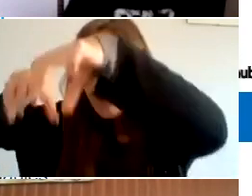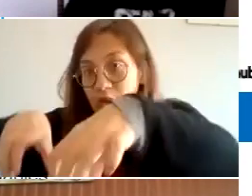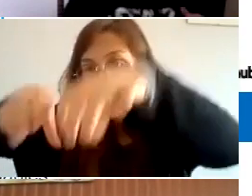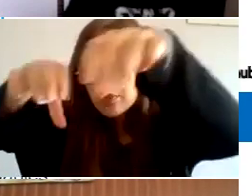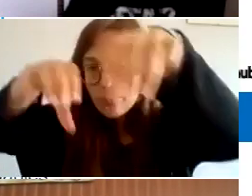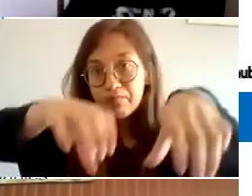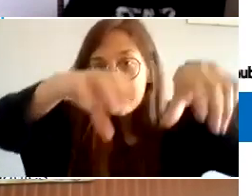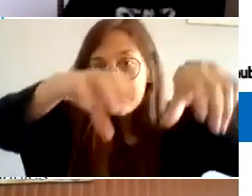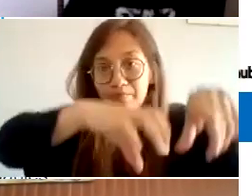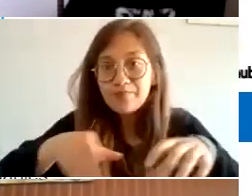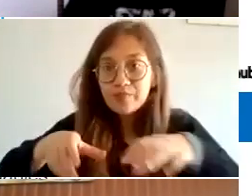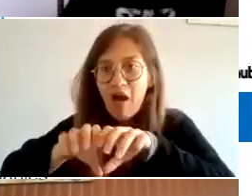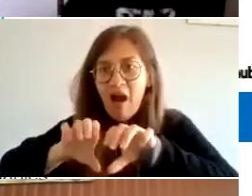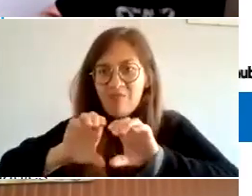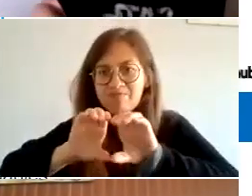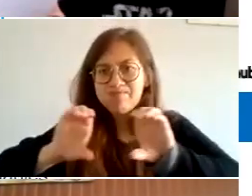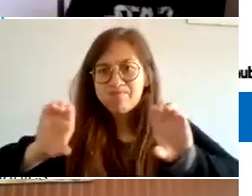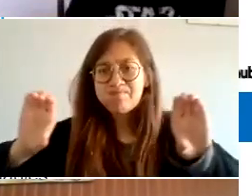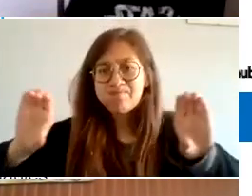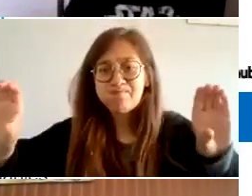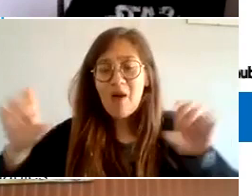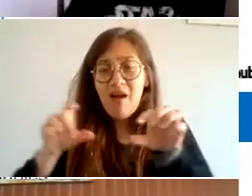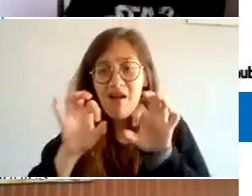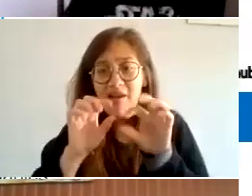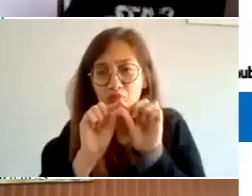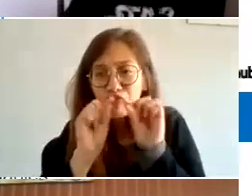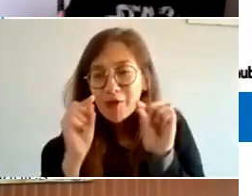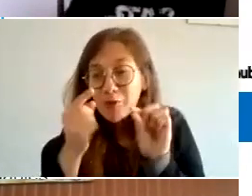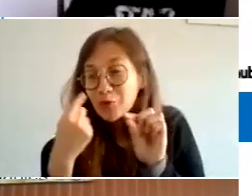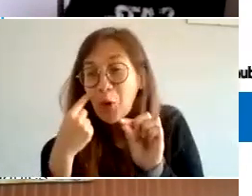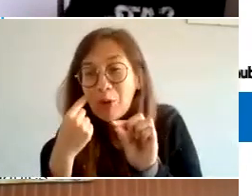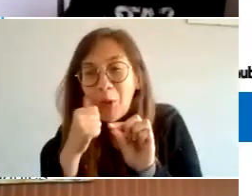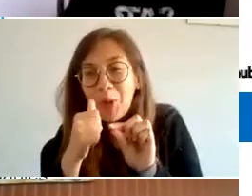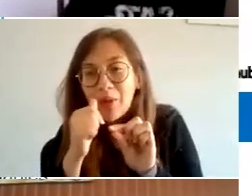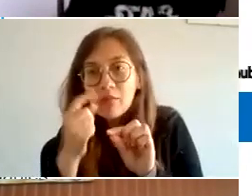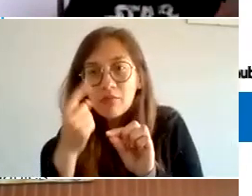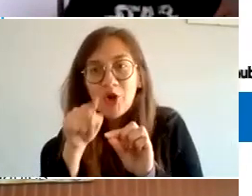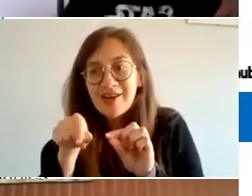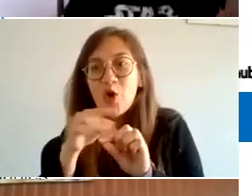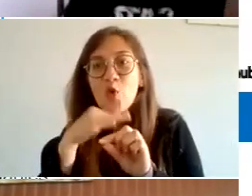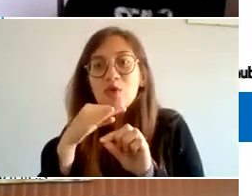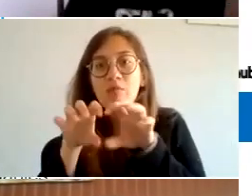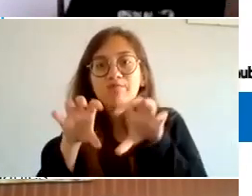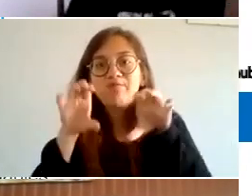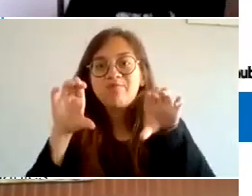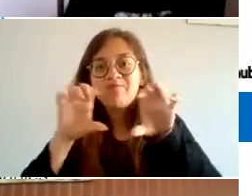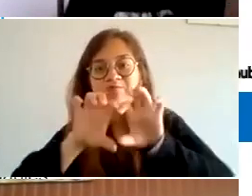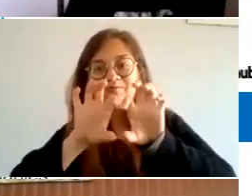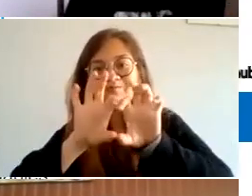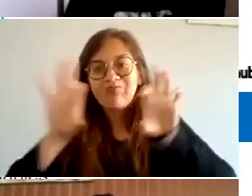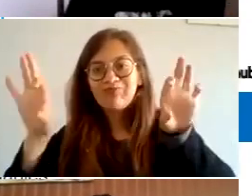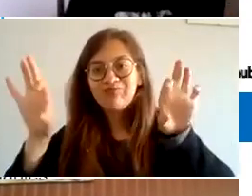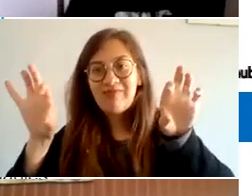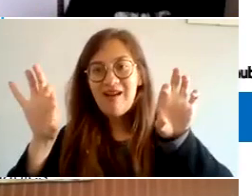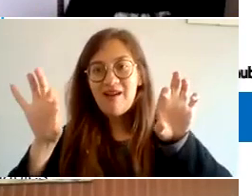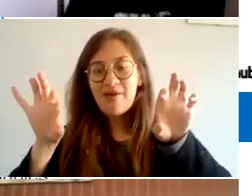Y ese es uno de los temas que hace que nosotros podamos tener conectividad de mayor o de mejor calidad, ¿ya? De